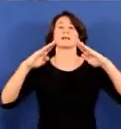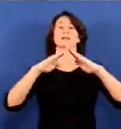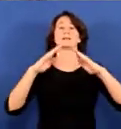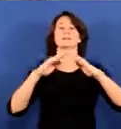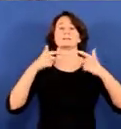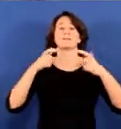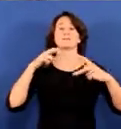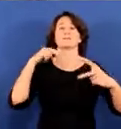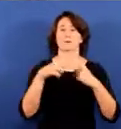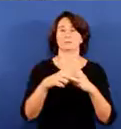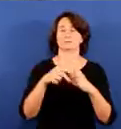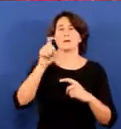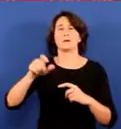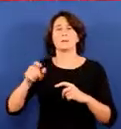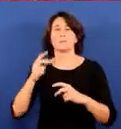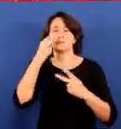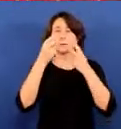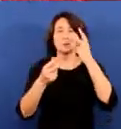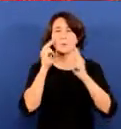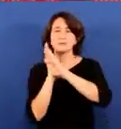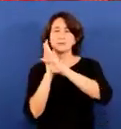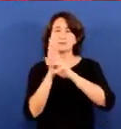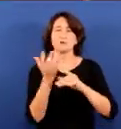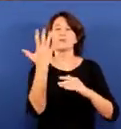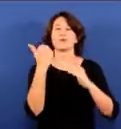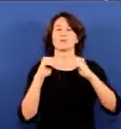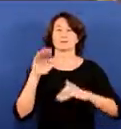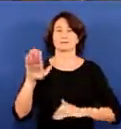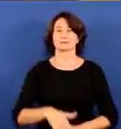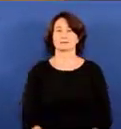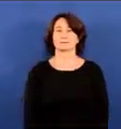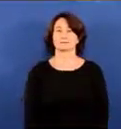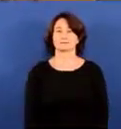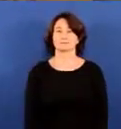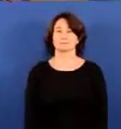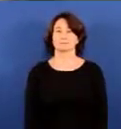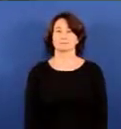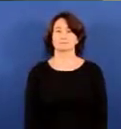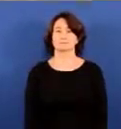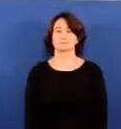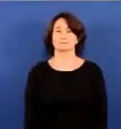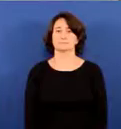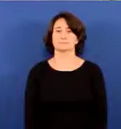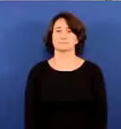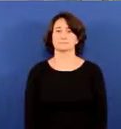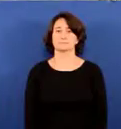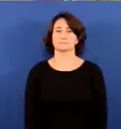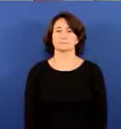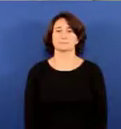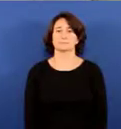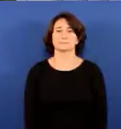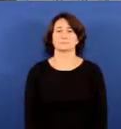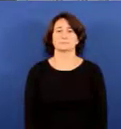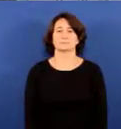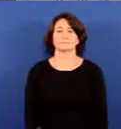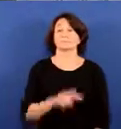todos aquellos euskaltzales, investigadores y personas interesadas en el euskera o en temas relacionados con nuestro idioma. El objetivo de este